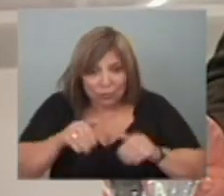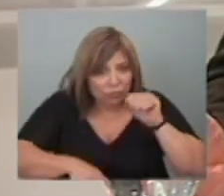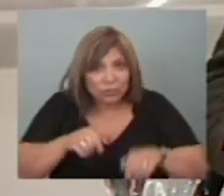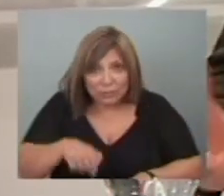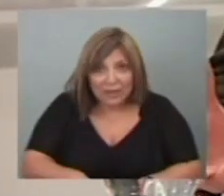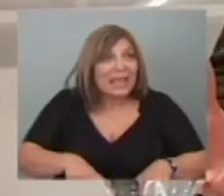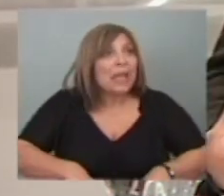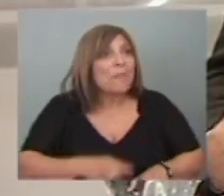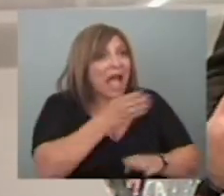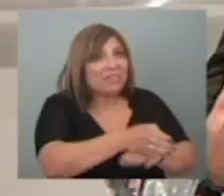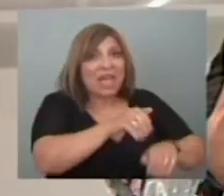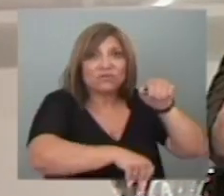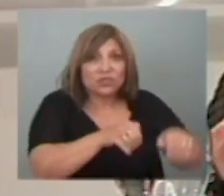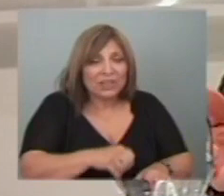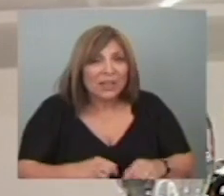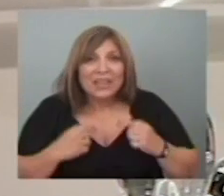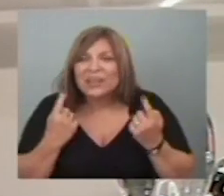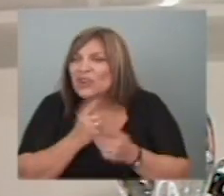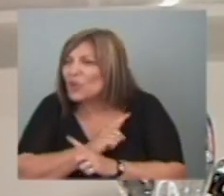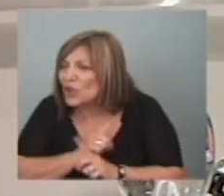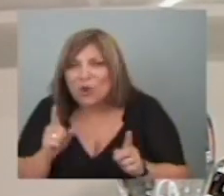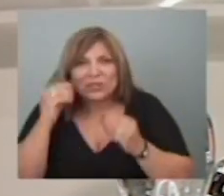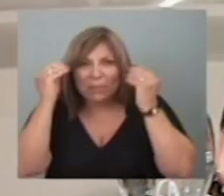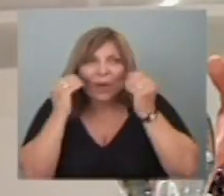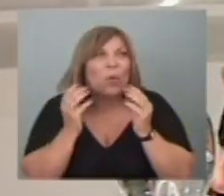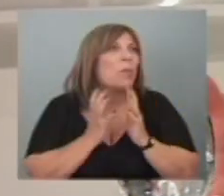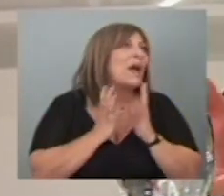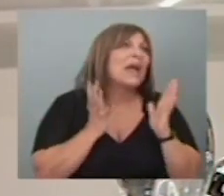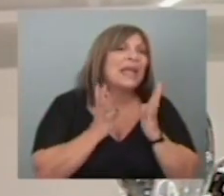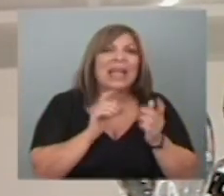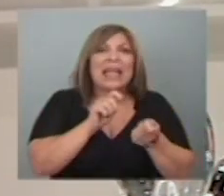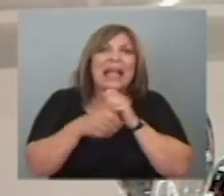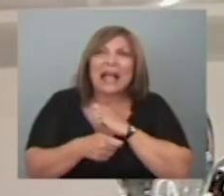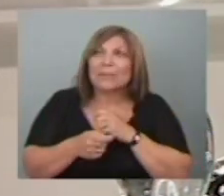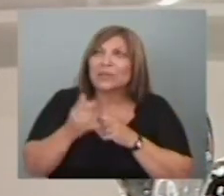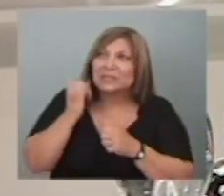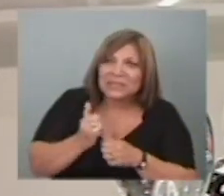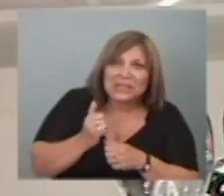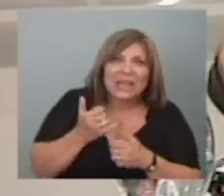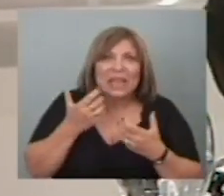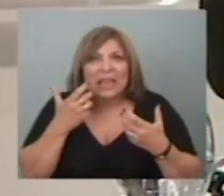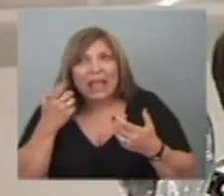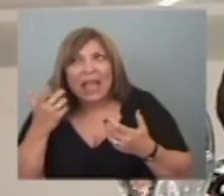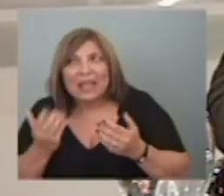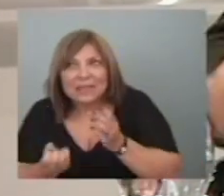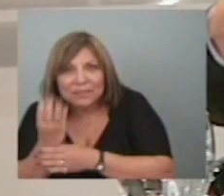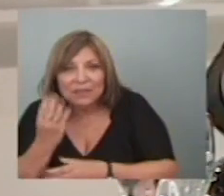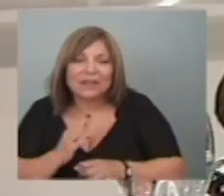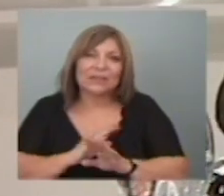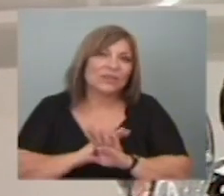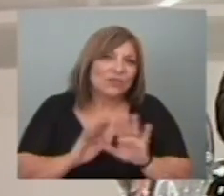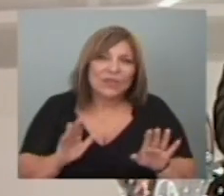votan, todos los ciudadanos. Entonces, nadie se preocupa sobre ese cambio chico, si qué incidís o no. Porque, reitero,